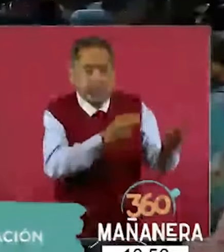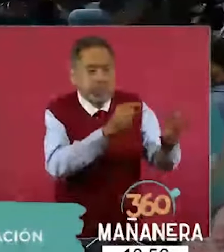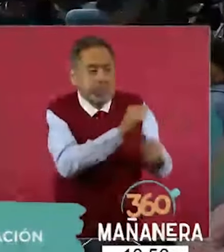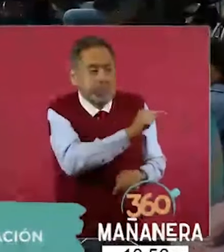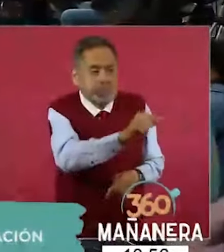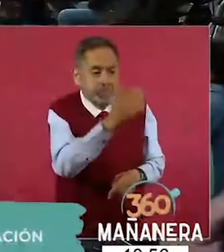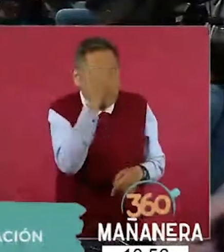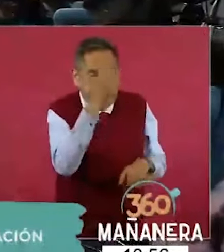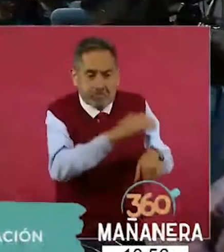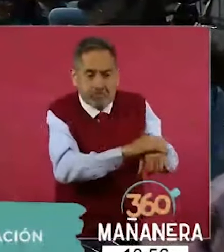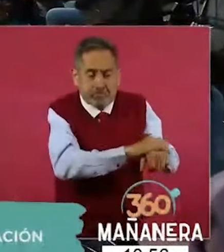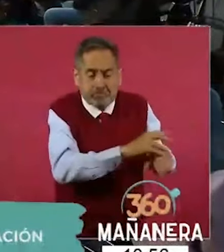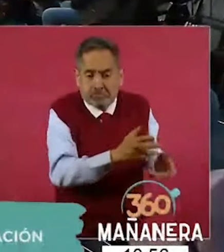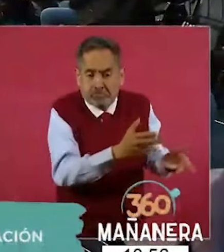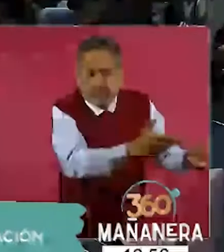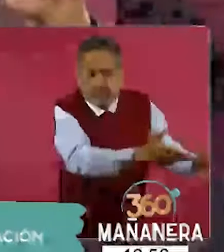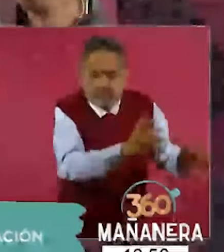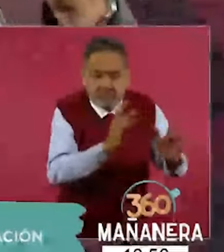y